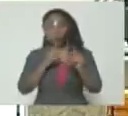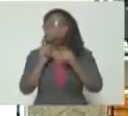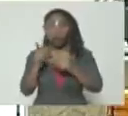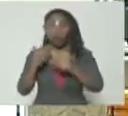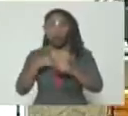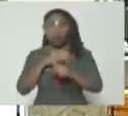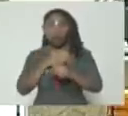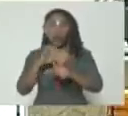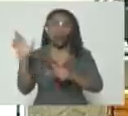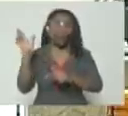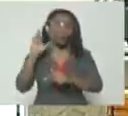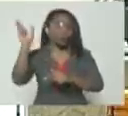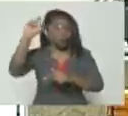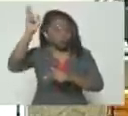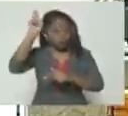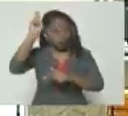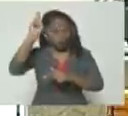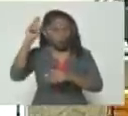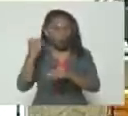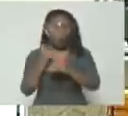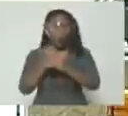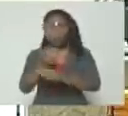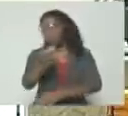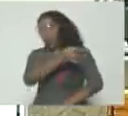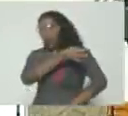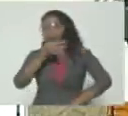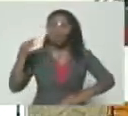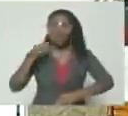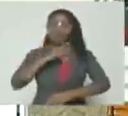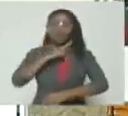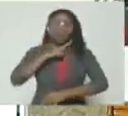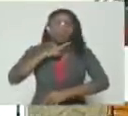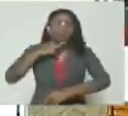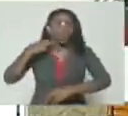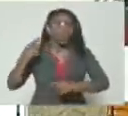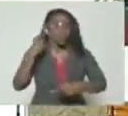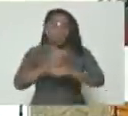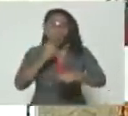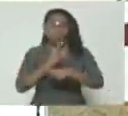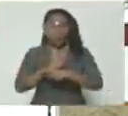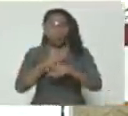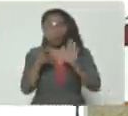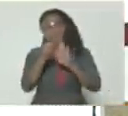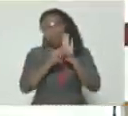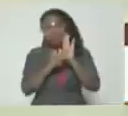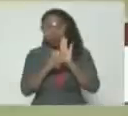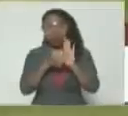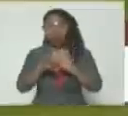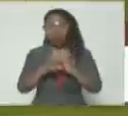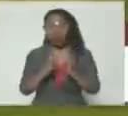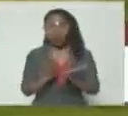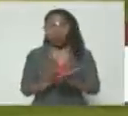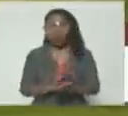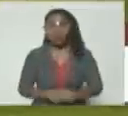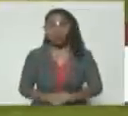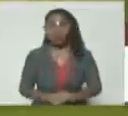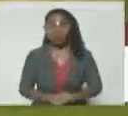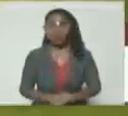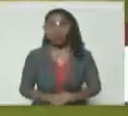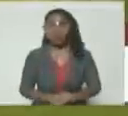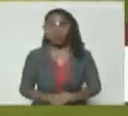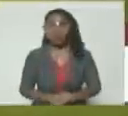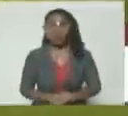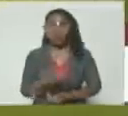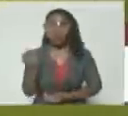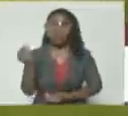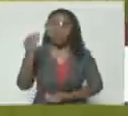nuestro ron es de tan alta calidad y tan competitivo a nivel mundial, por esas dos características. Además,